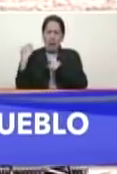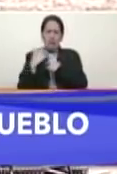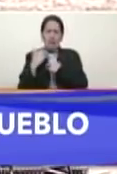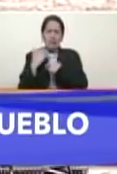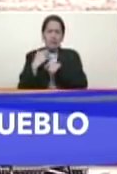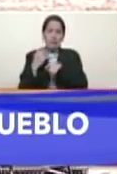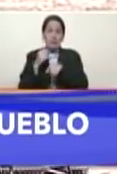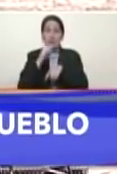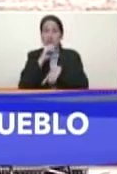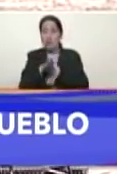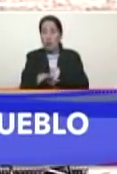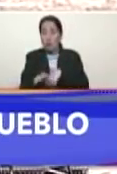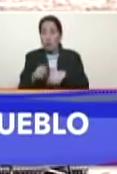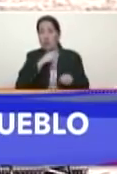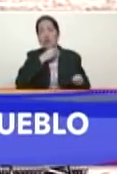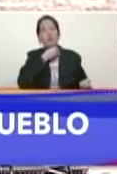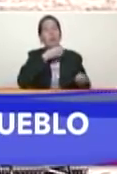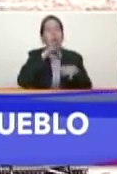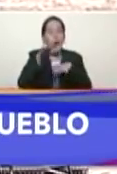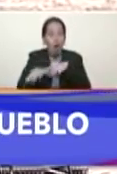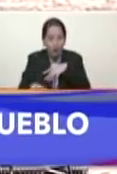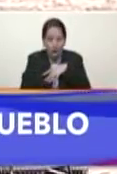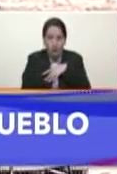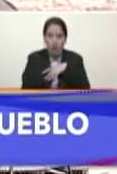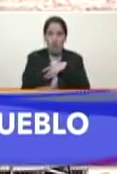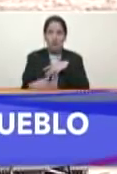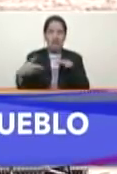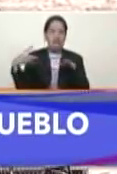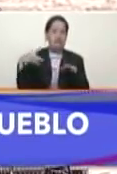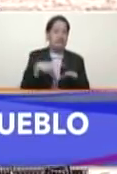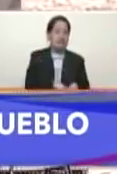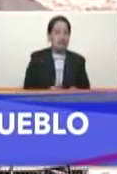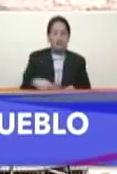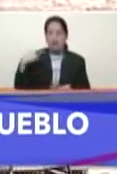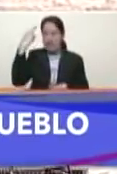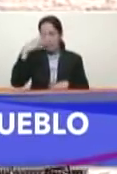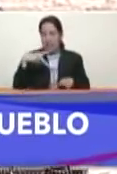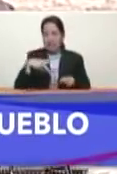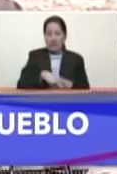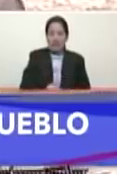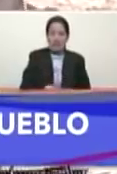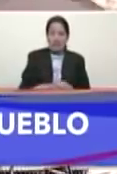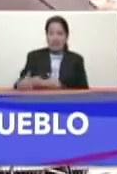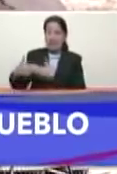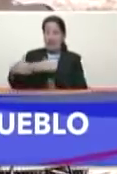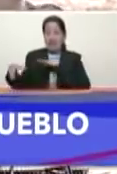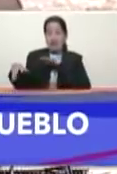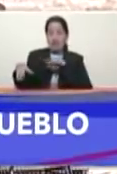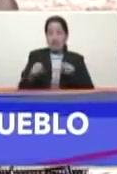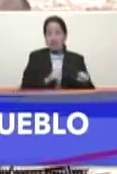porque vomitan racismo, desprecio, colonialismo, monroísmo, imperialismo,